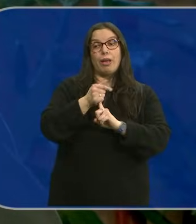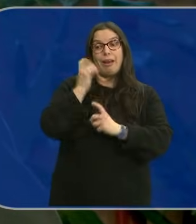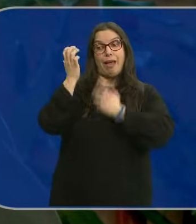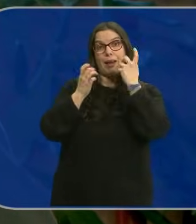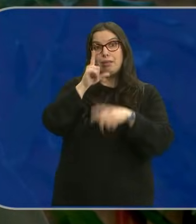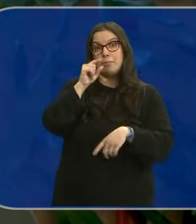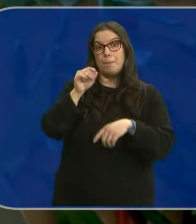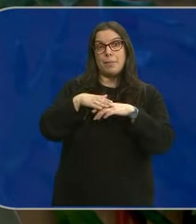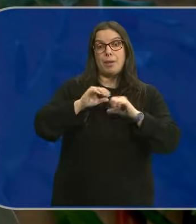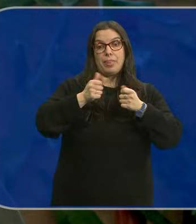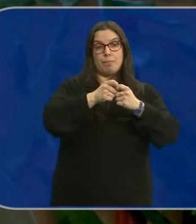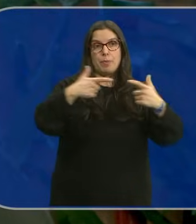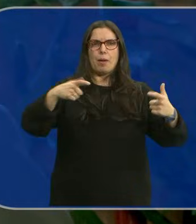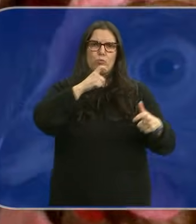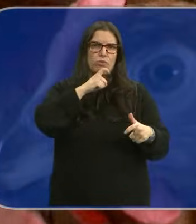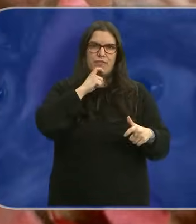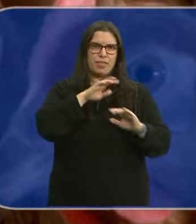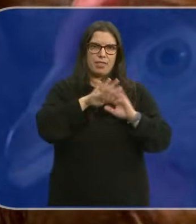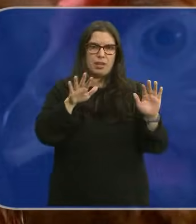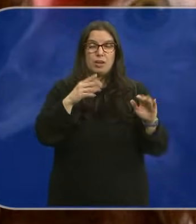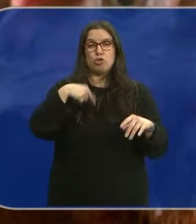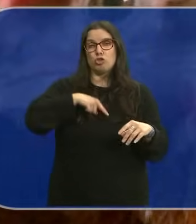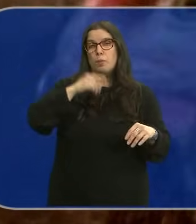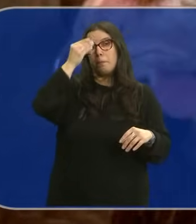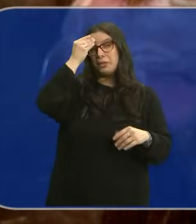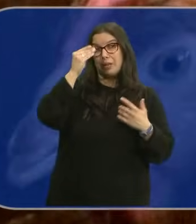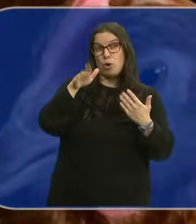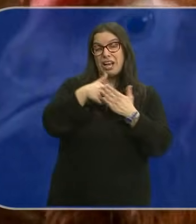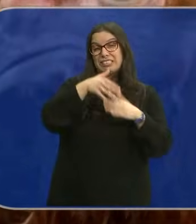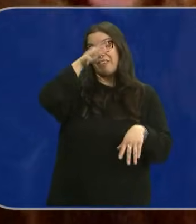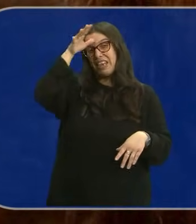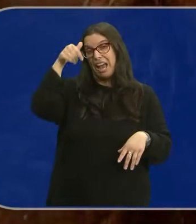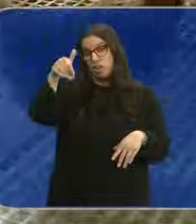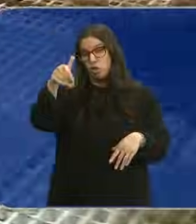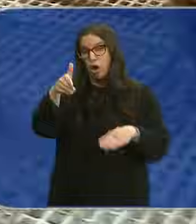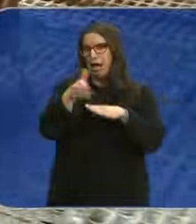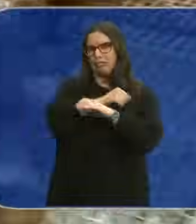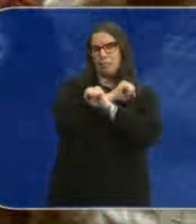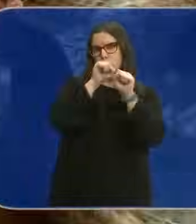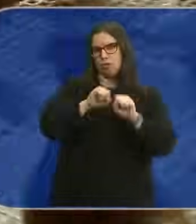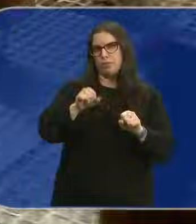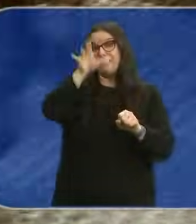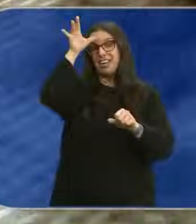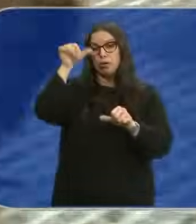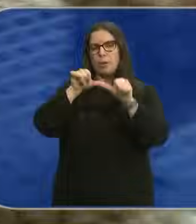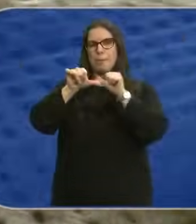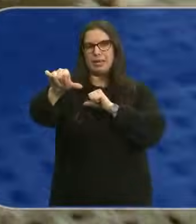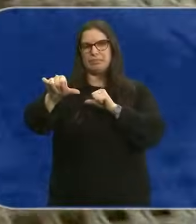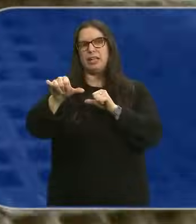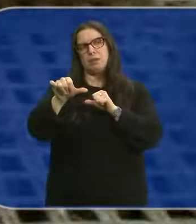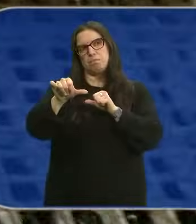para incorporar a tu granja es muy complicado. Estimamos que hasta verano no conseguirán poder llenar